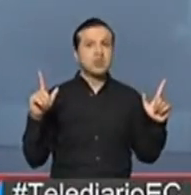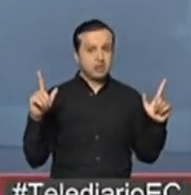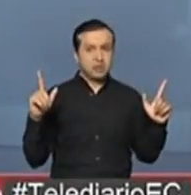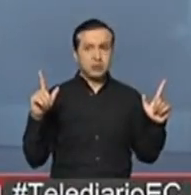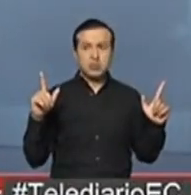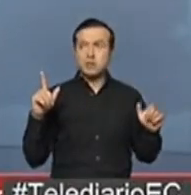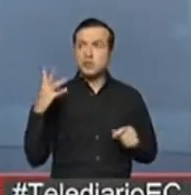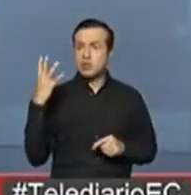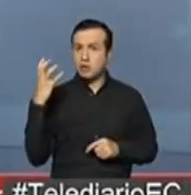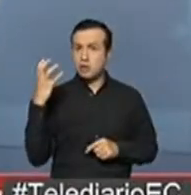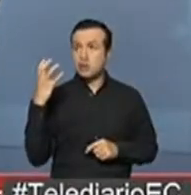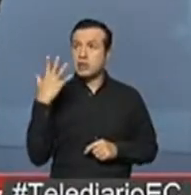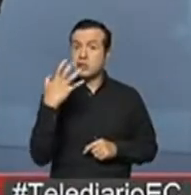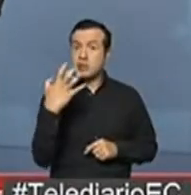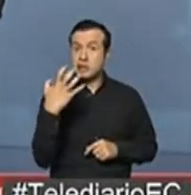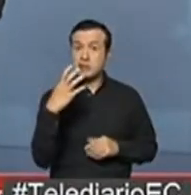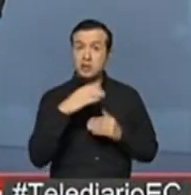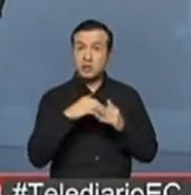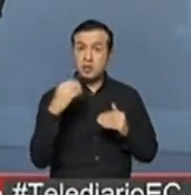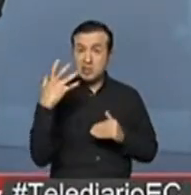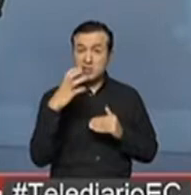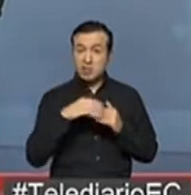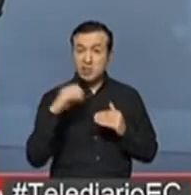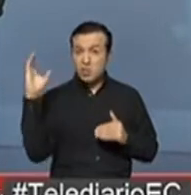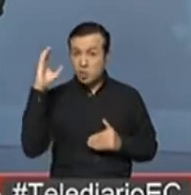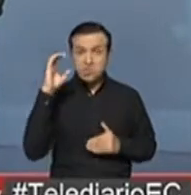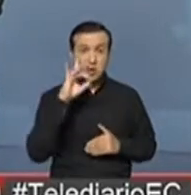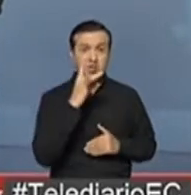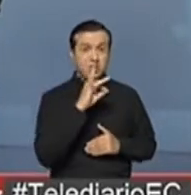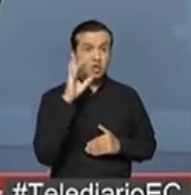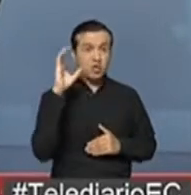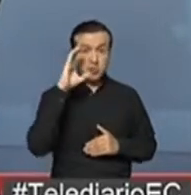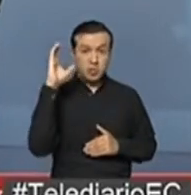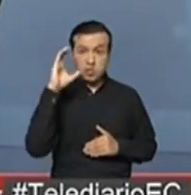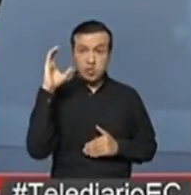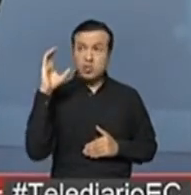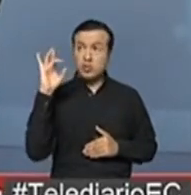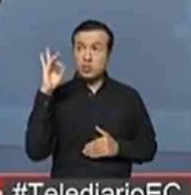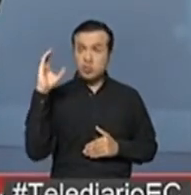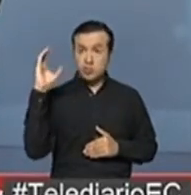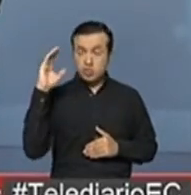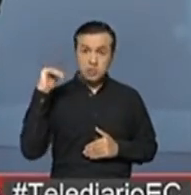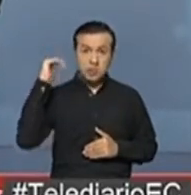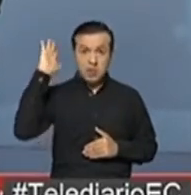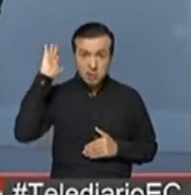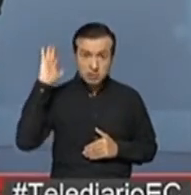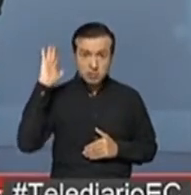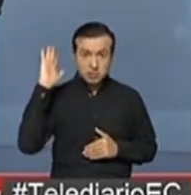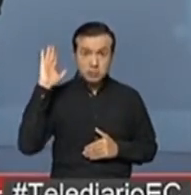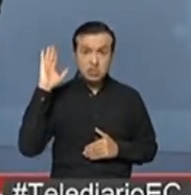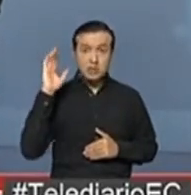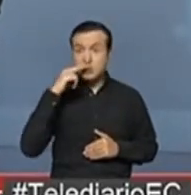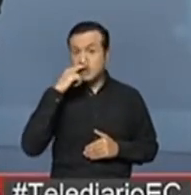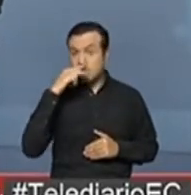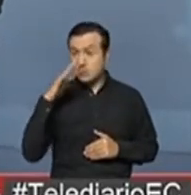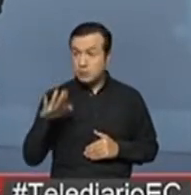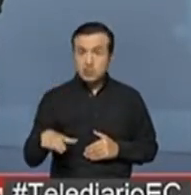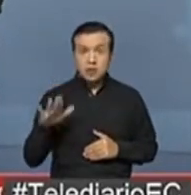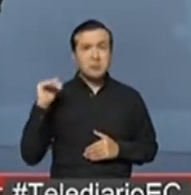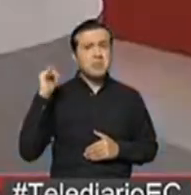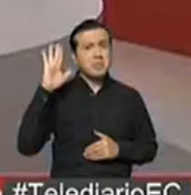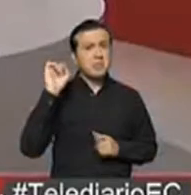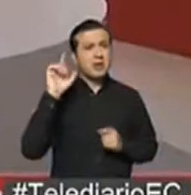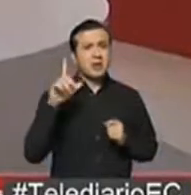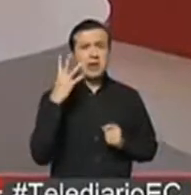14 mil dólares y 18 en colombia entonces obviamente pasar se ganan